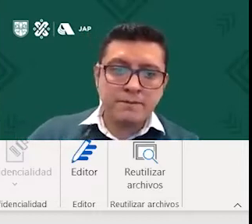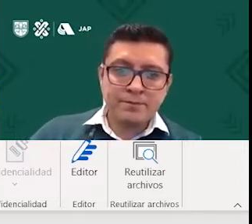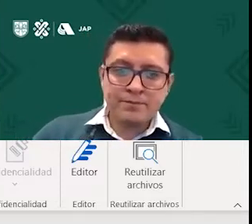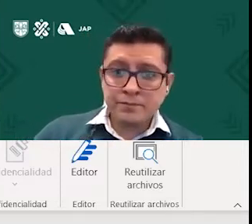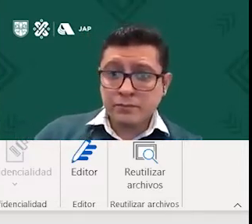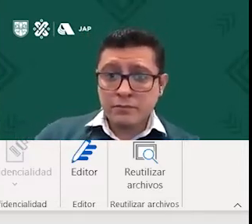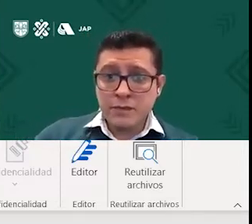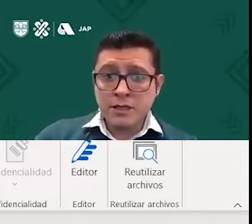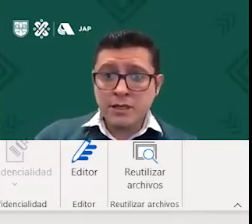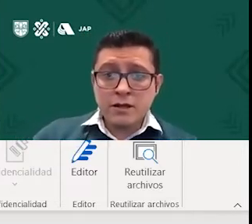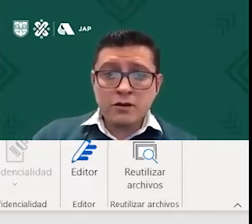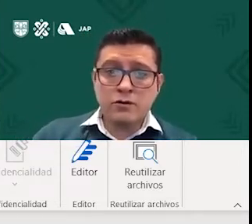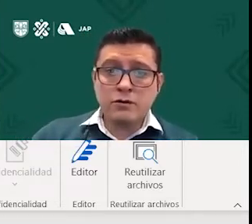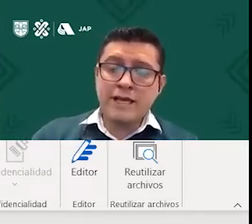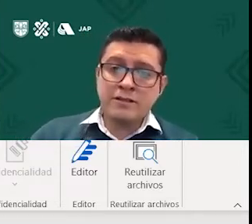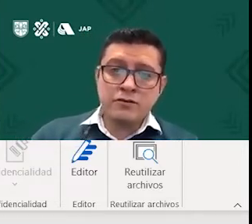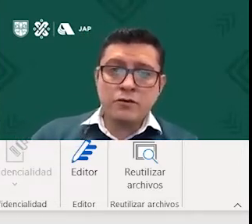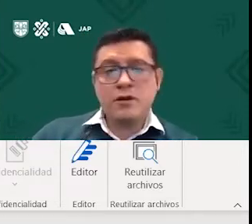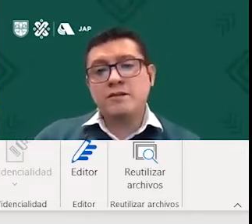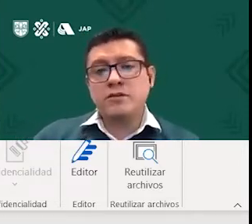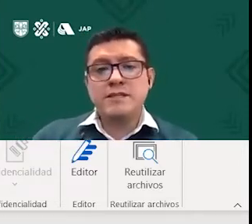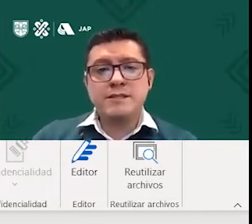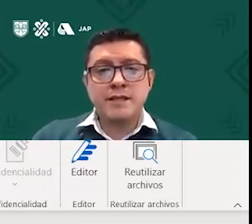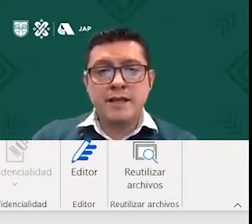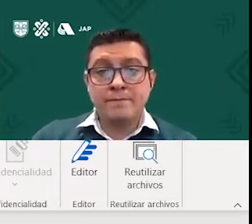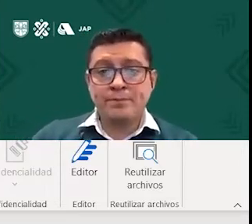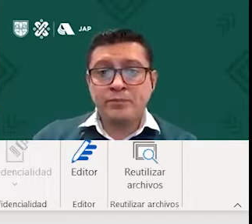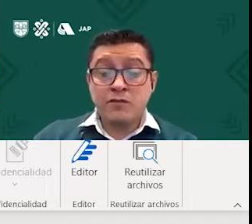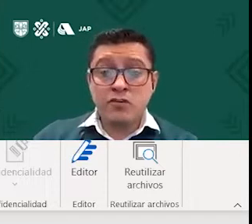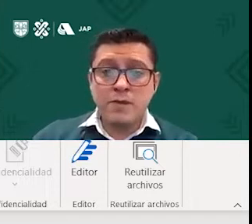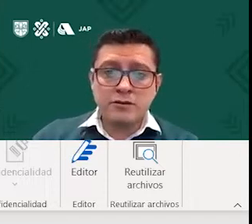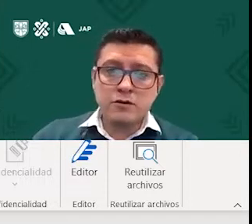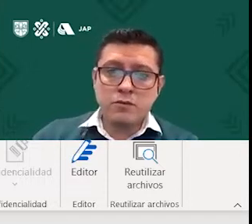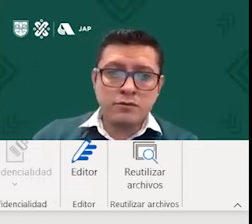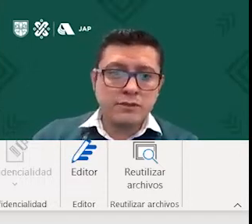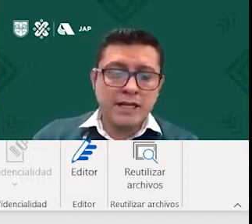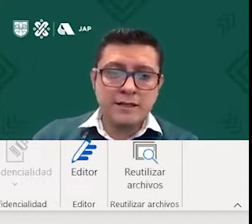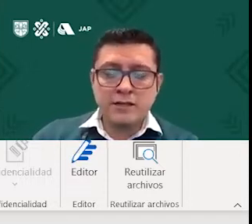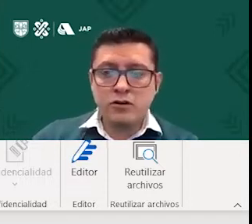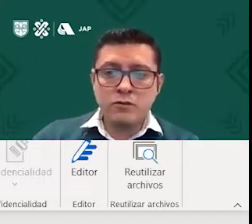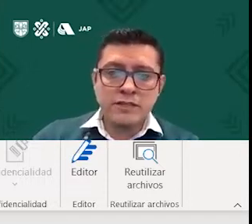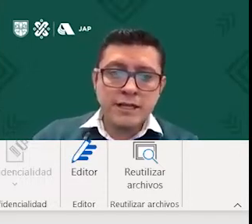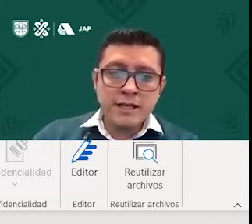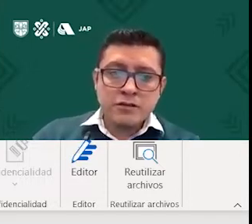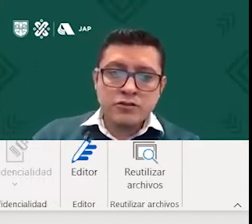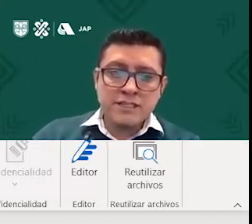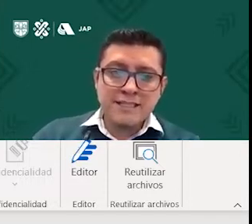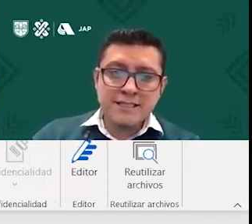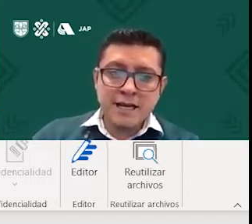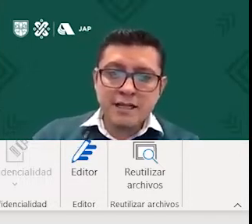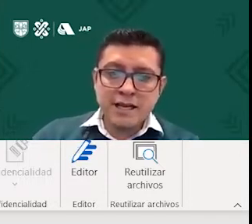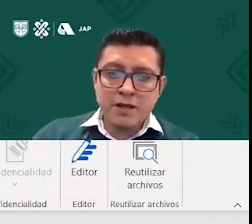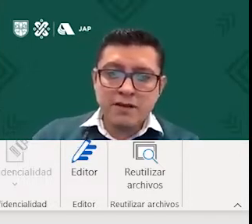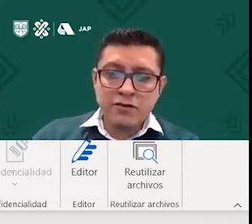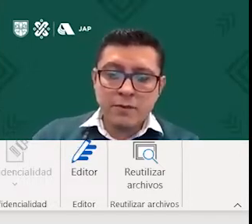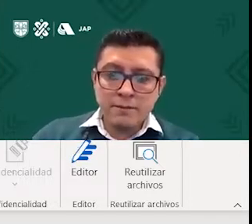programa o estos estos este formatos como hace rato los mostré son los que